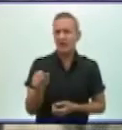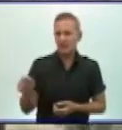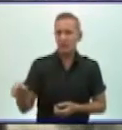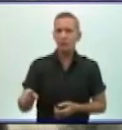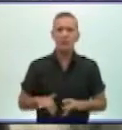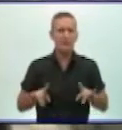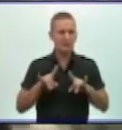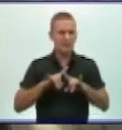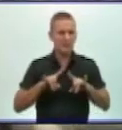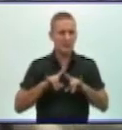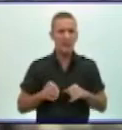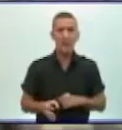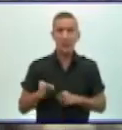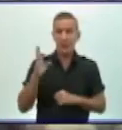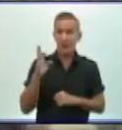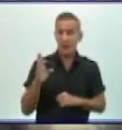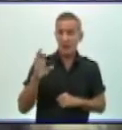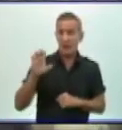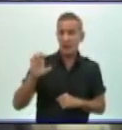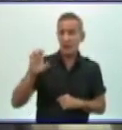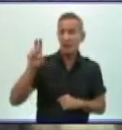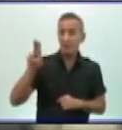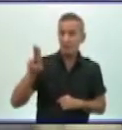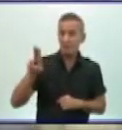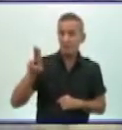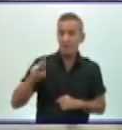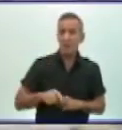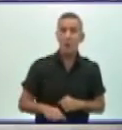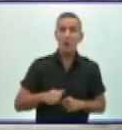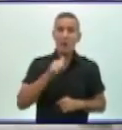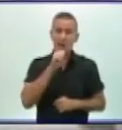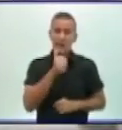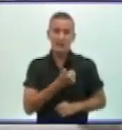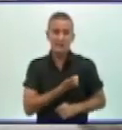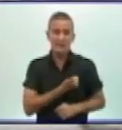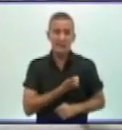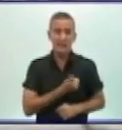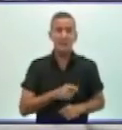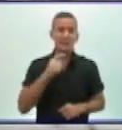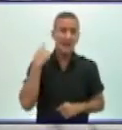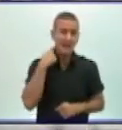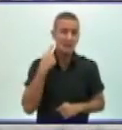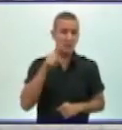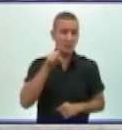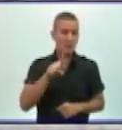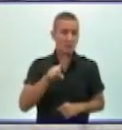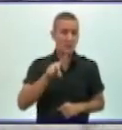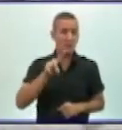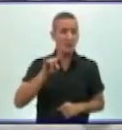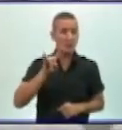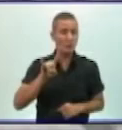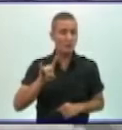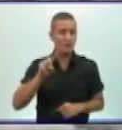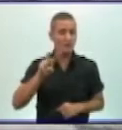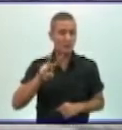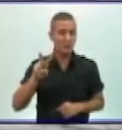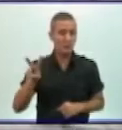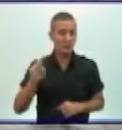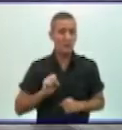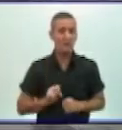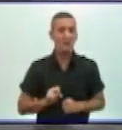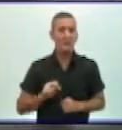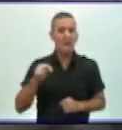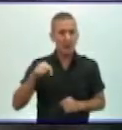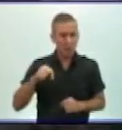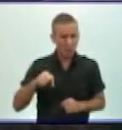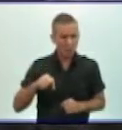de la FEU en diciembre del año 1922. La FEU, una organización emblemática para Cuba que todavía se mantiene hoy